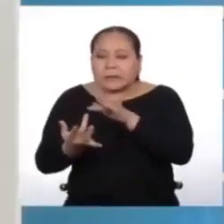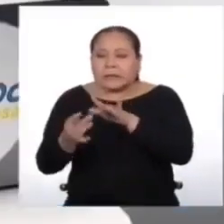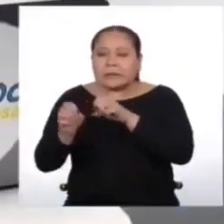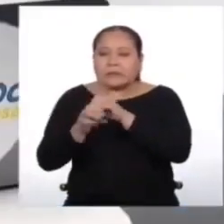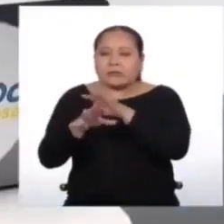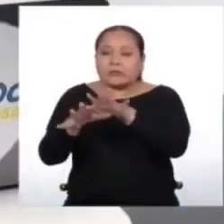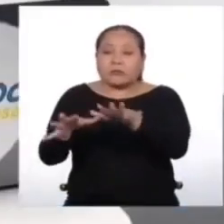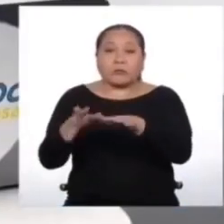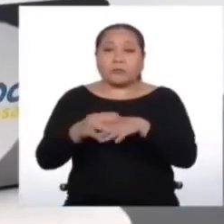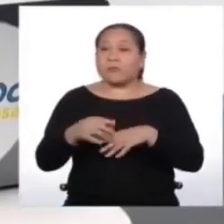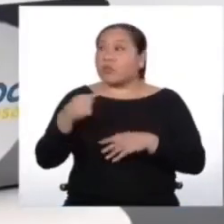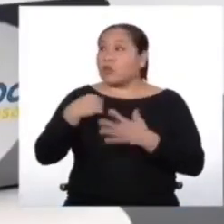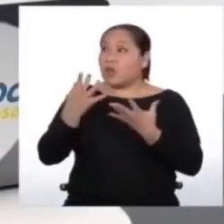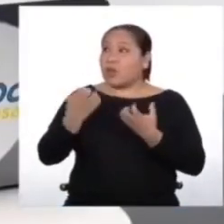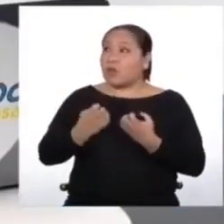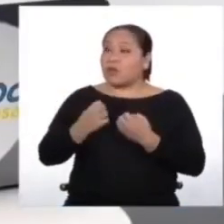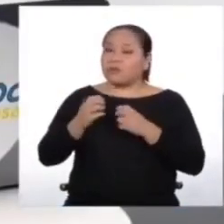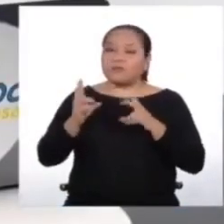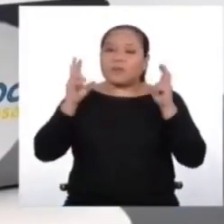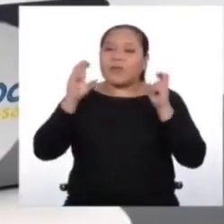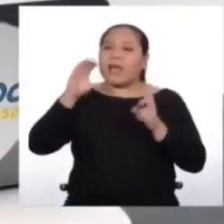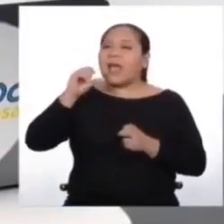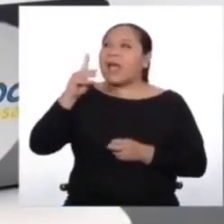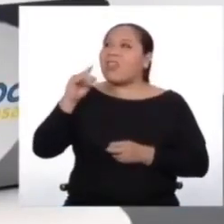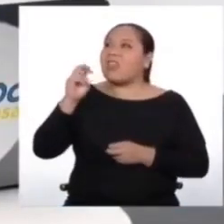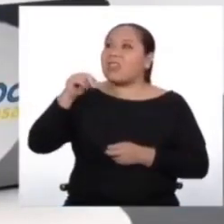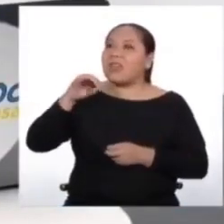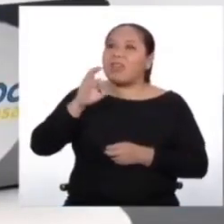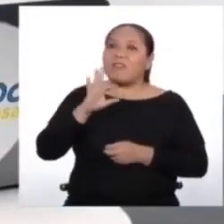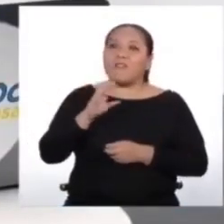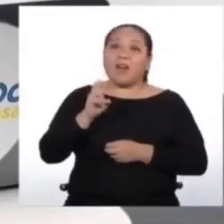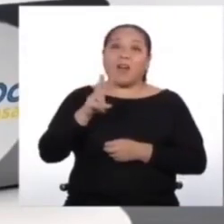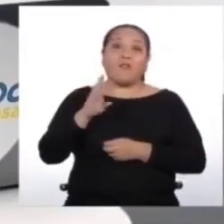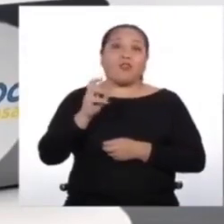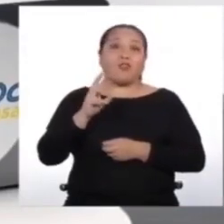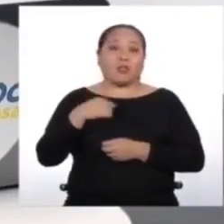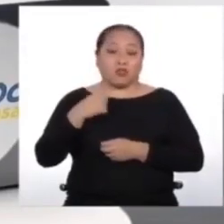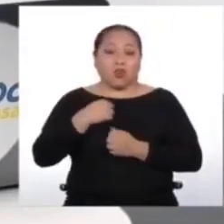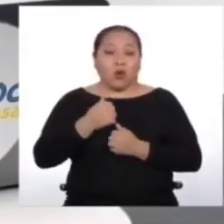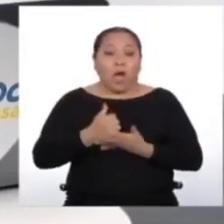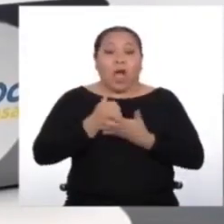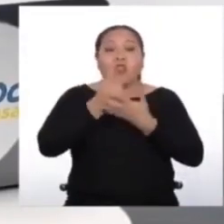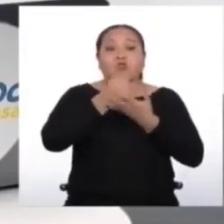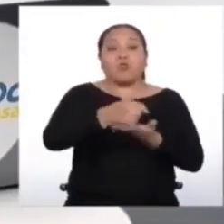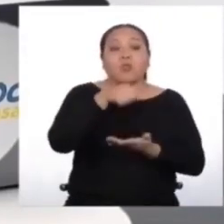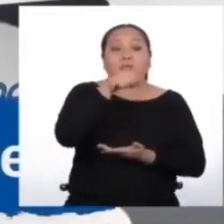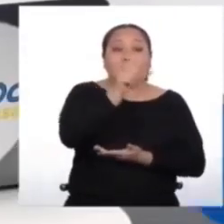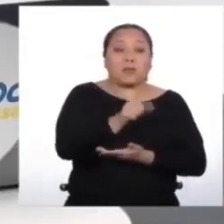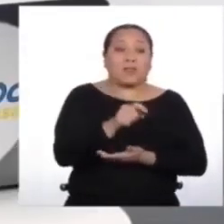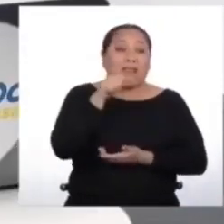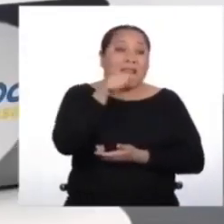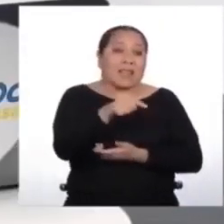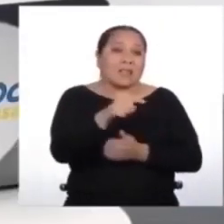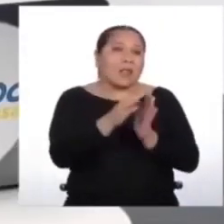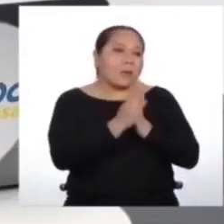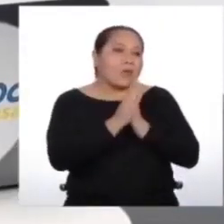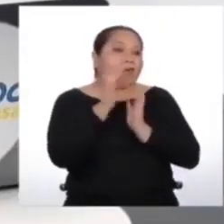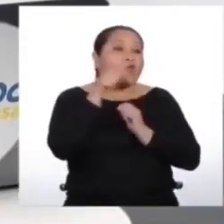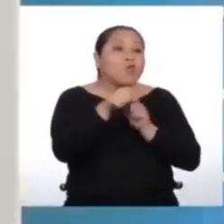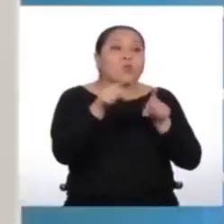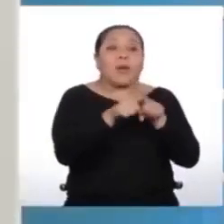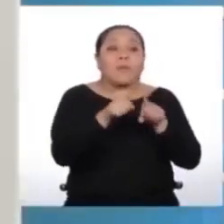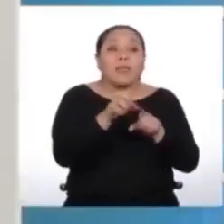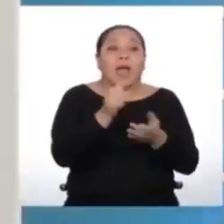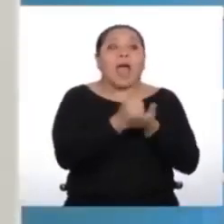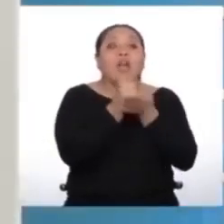explícame más. Quiero hacer una cadena de favores. La idea es que una hace un favor a algunas personas y les pide a ellas que hagan lo mismo con otras